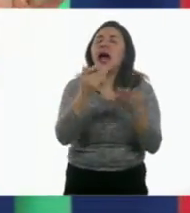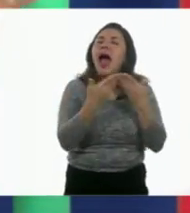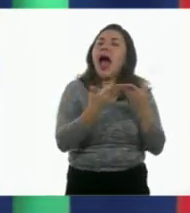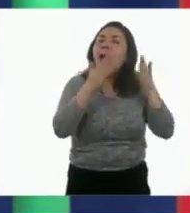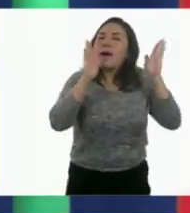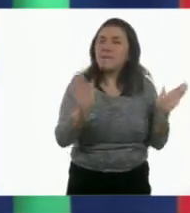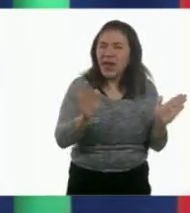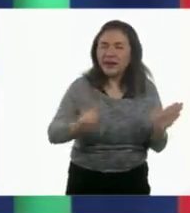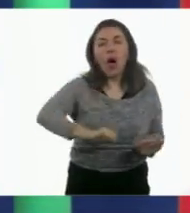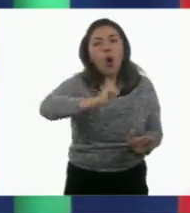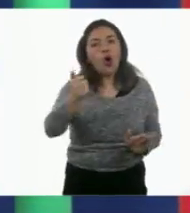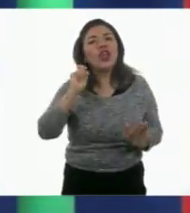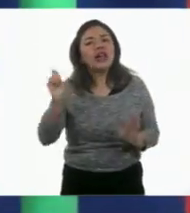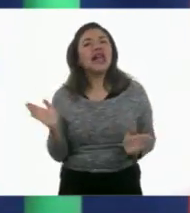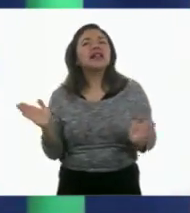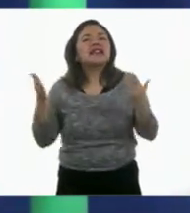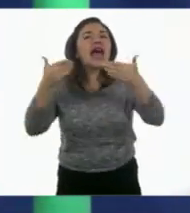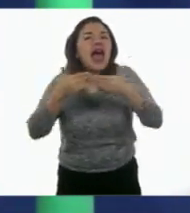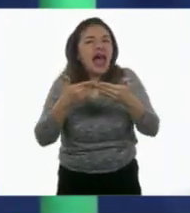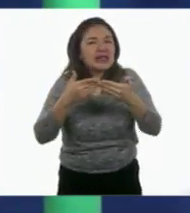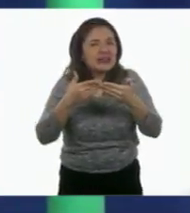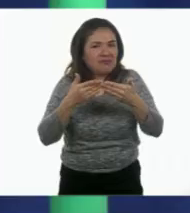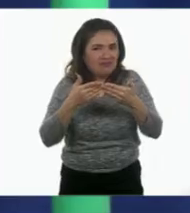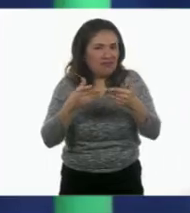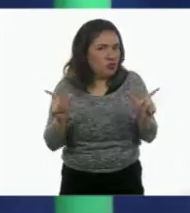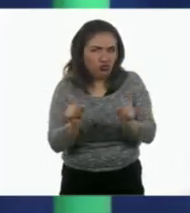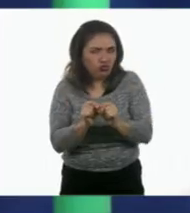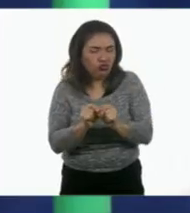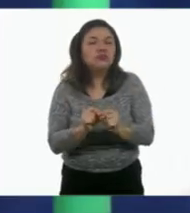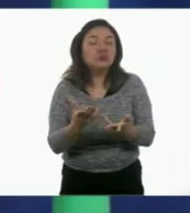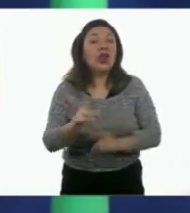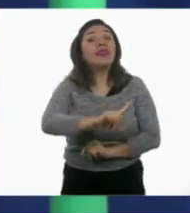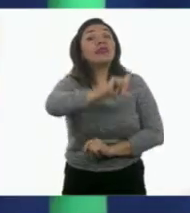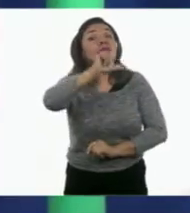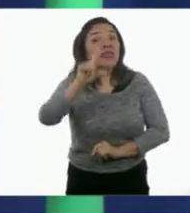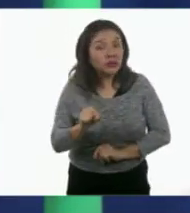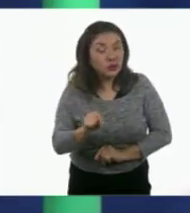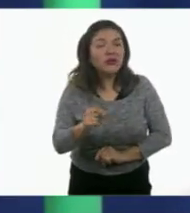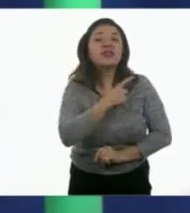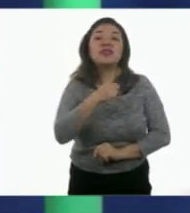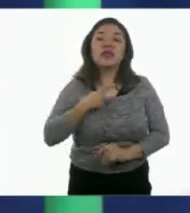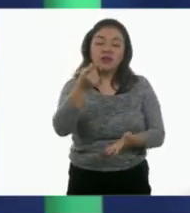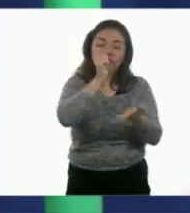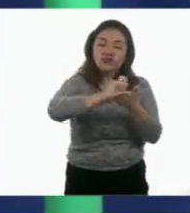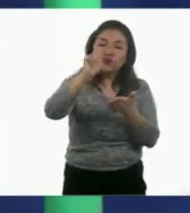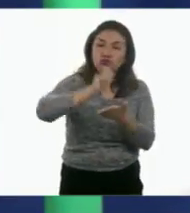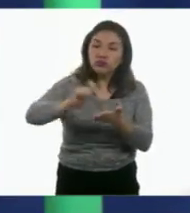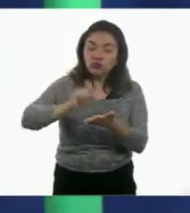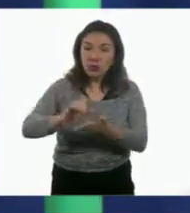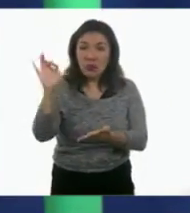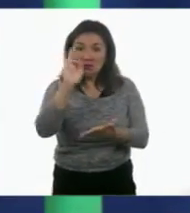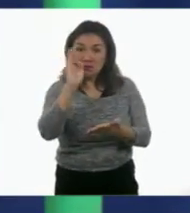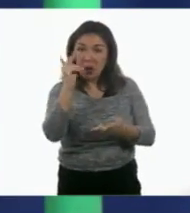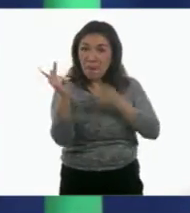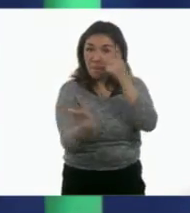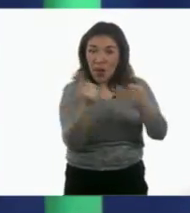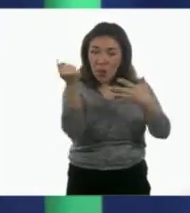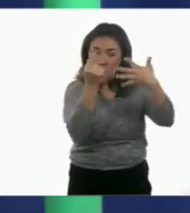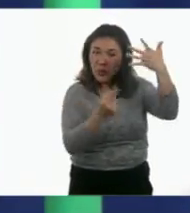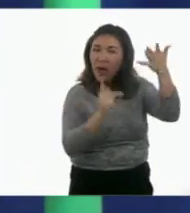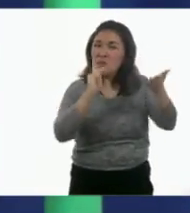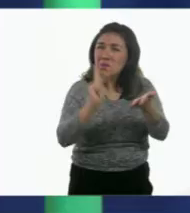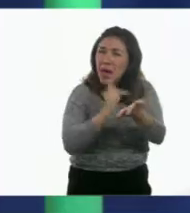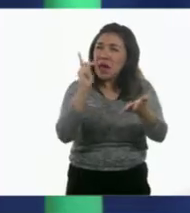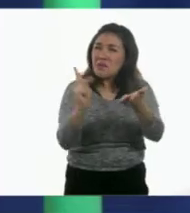abiertas y algunas preguntas son cerradas. Después, tienes que anotar si repetiste algunas